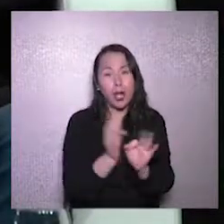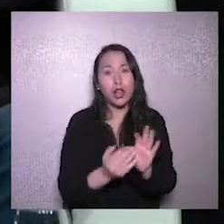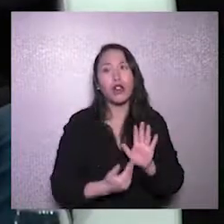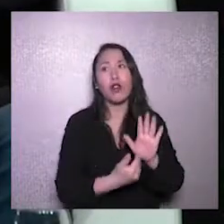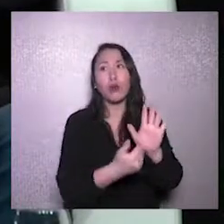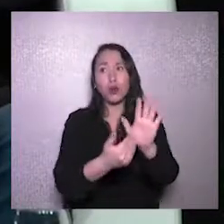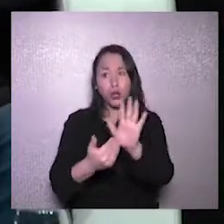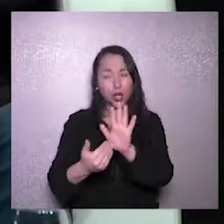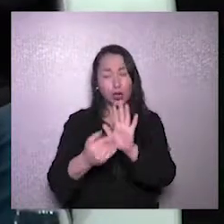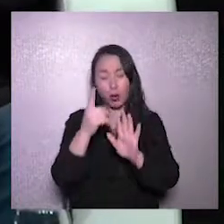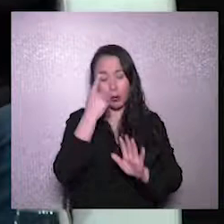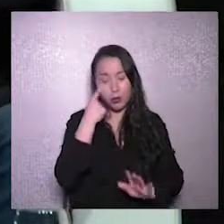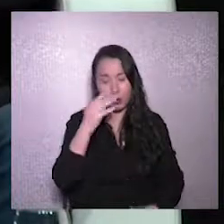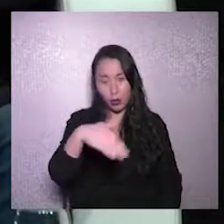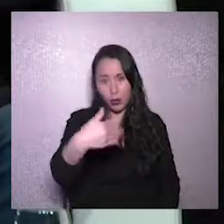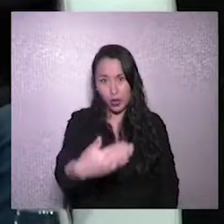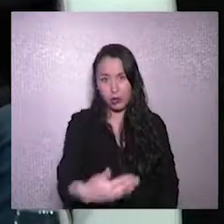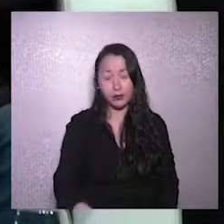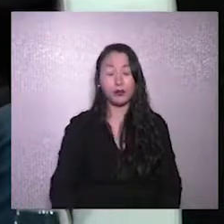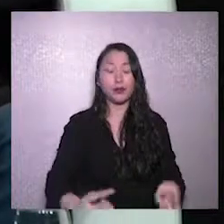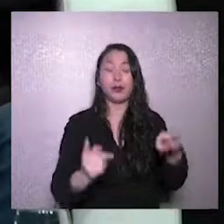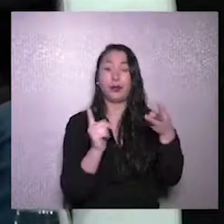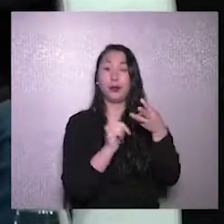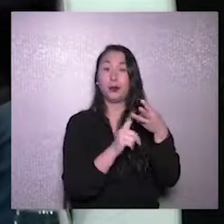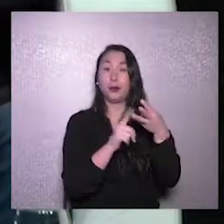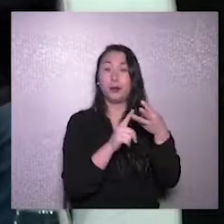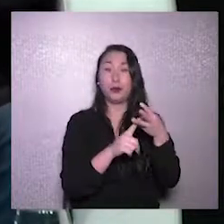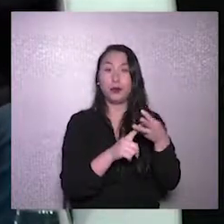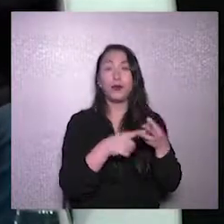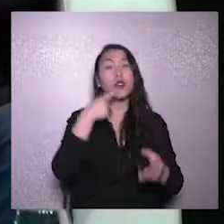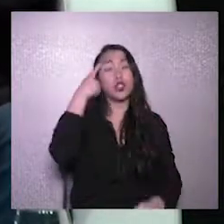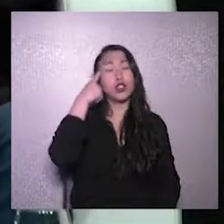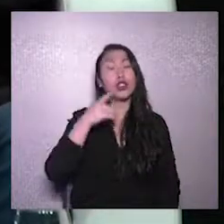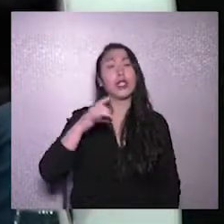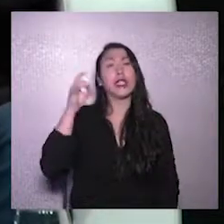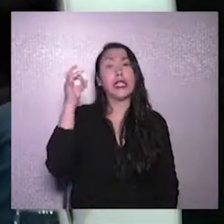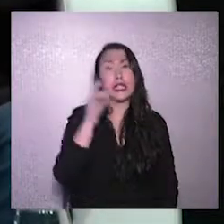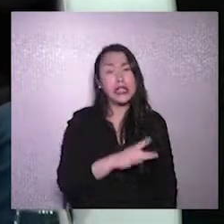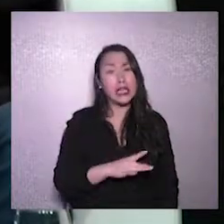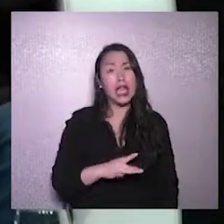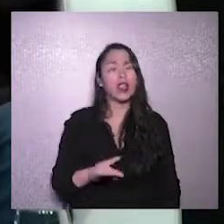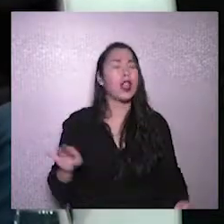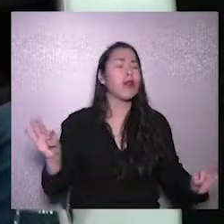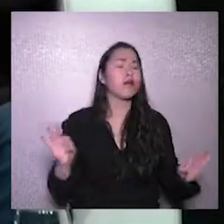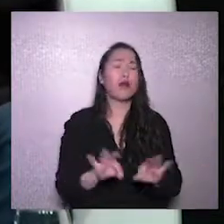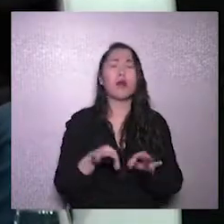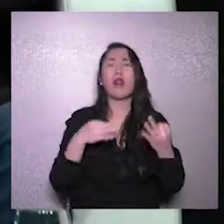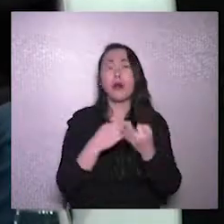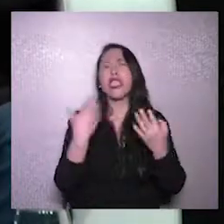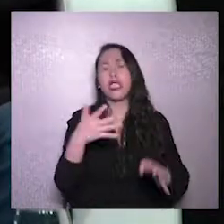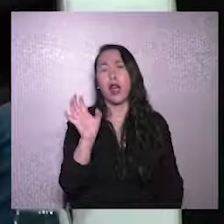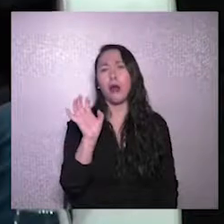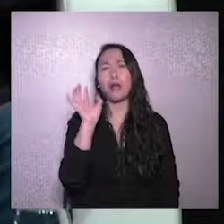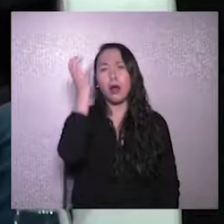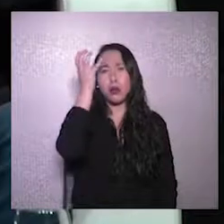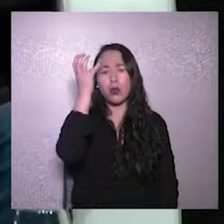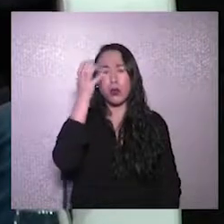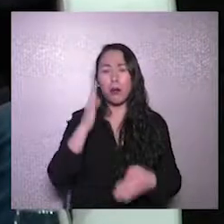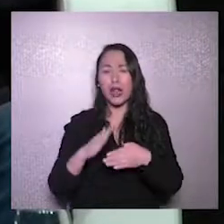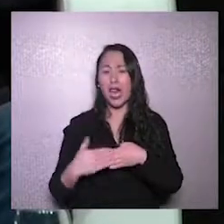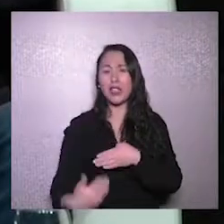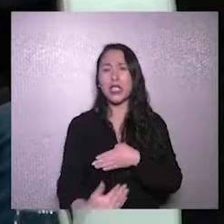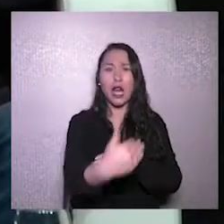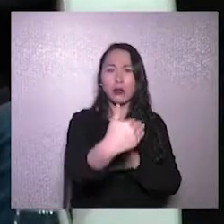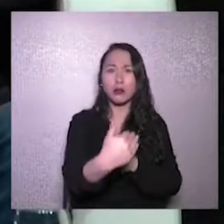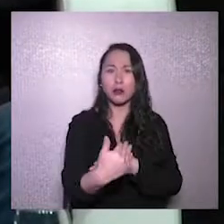los próximos días. El tercer aspecto, que yo creo que Chile está absolutamente maduro para avanzar de una vez por